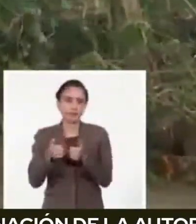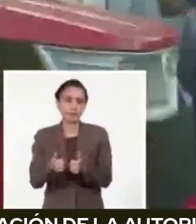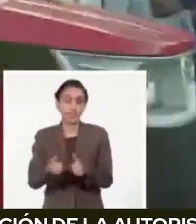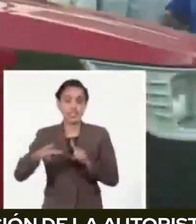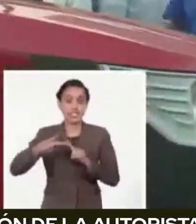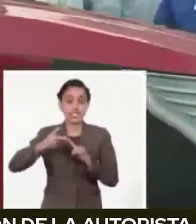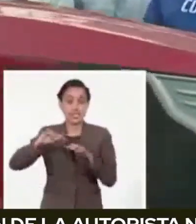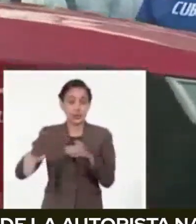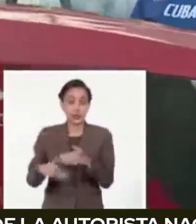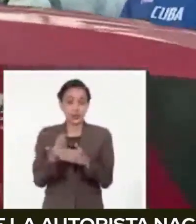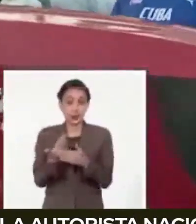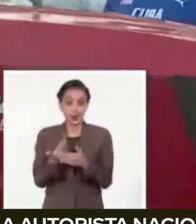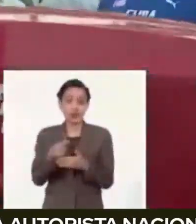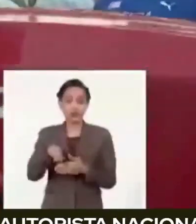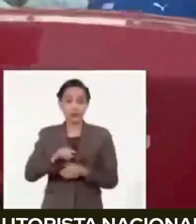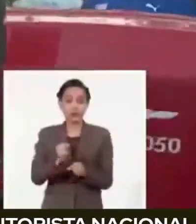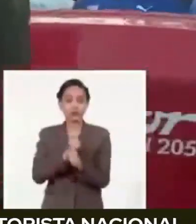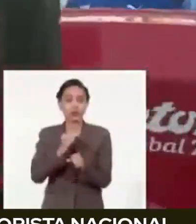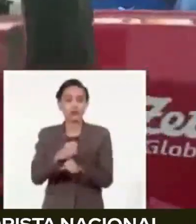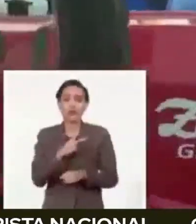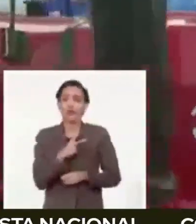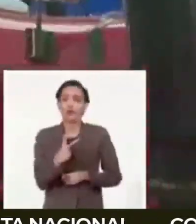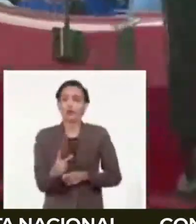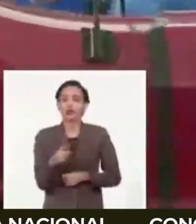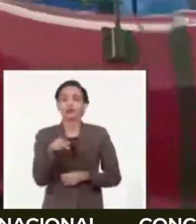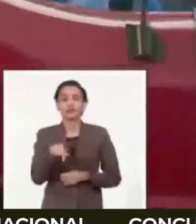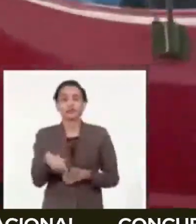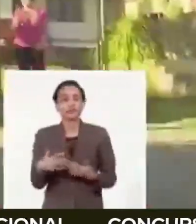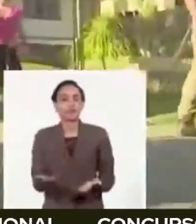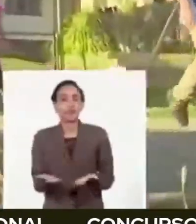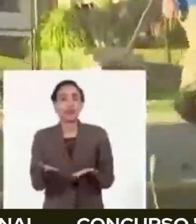monte a ella